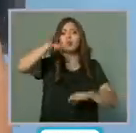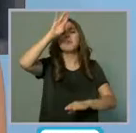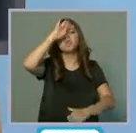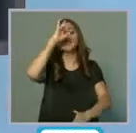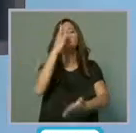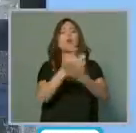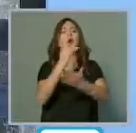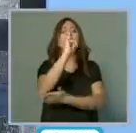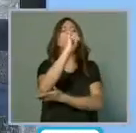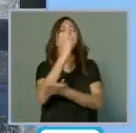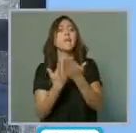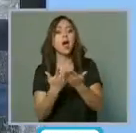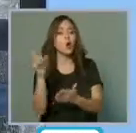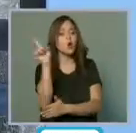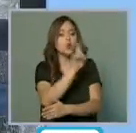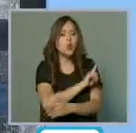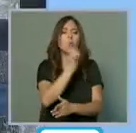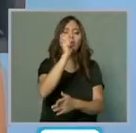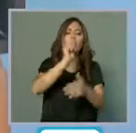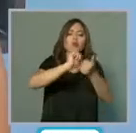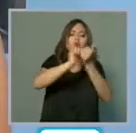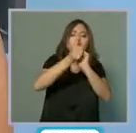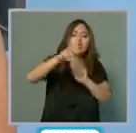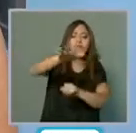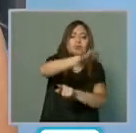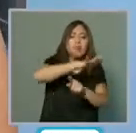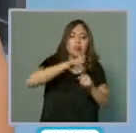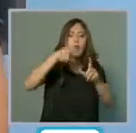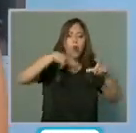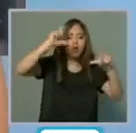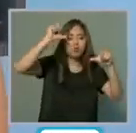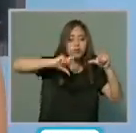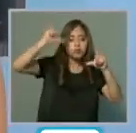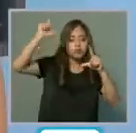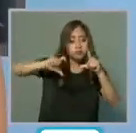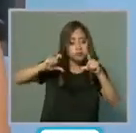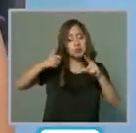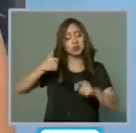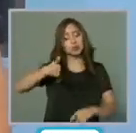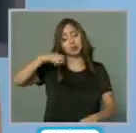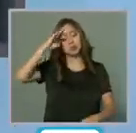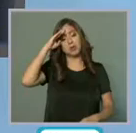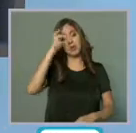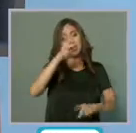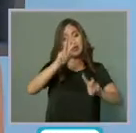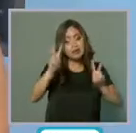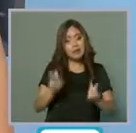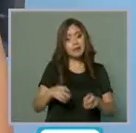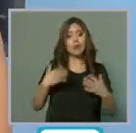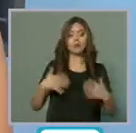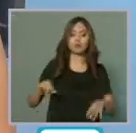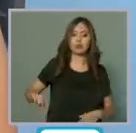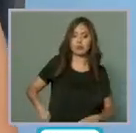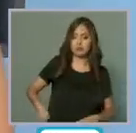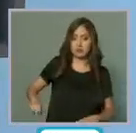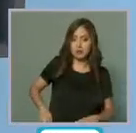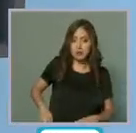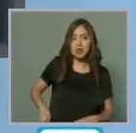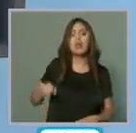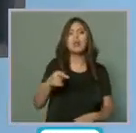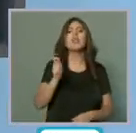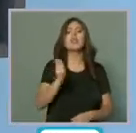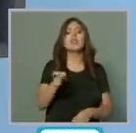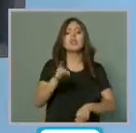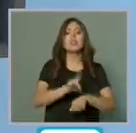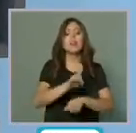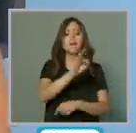hay detrás, es darle una relectura a toda esta obra. Eso a mí me parece interesantísimo. Esto va a ser, como les decía, el